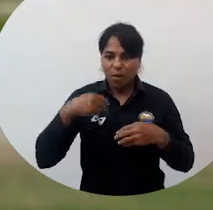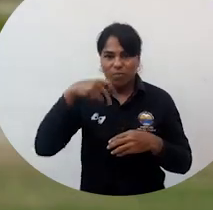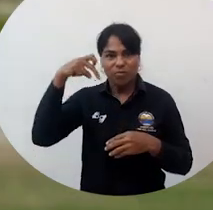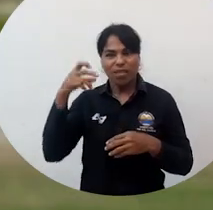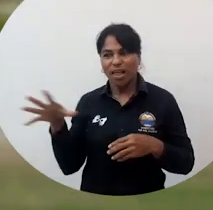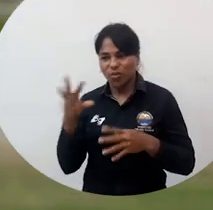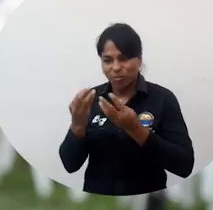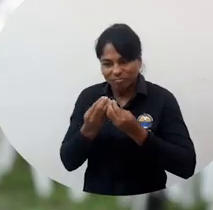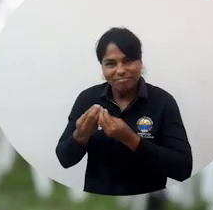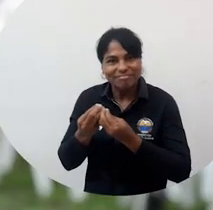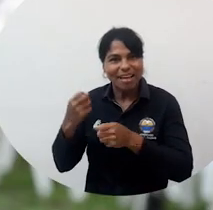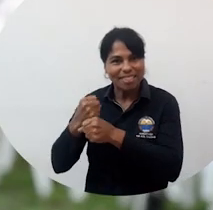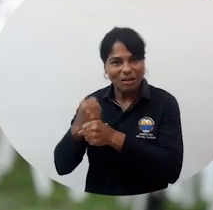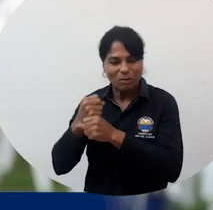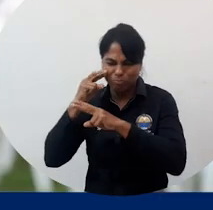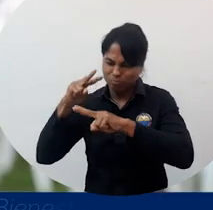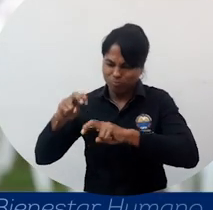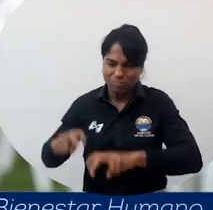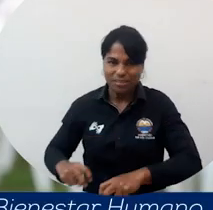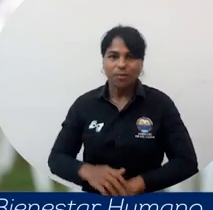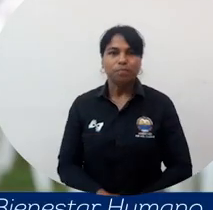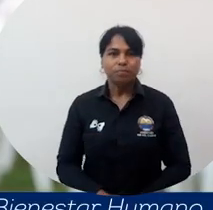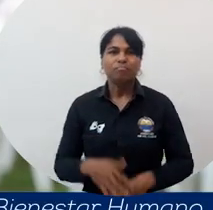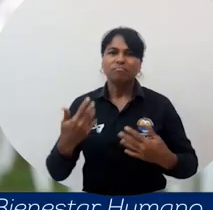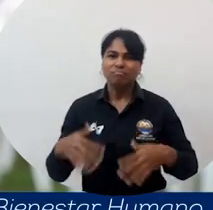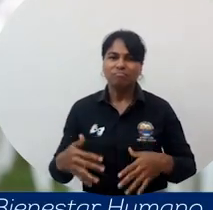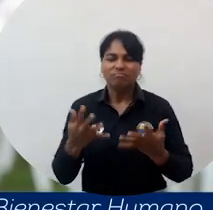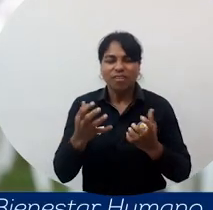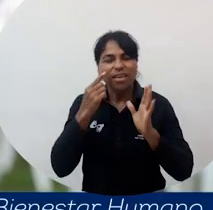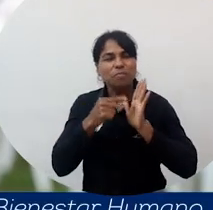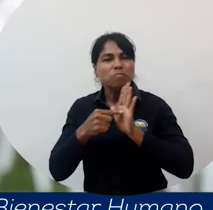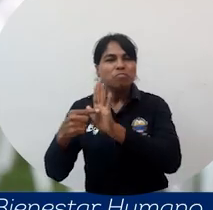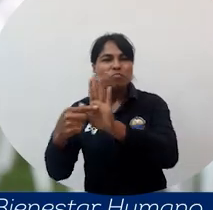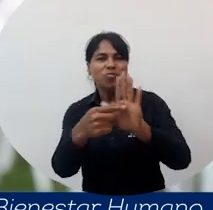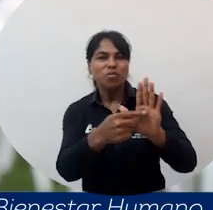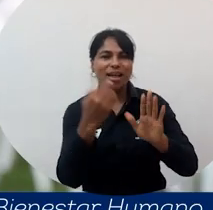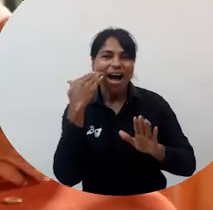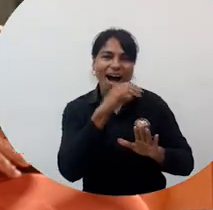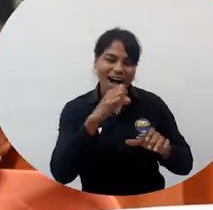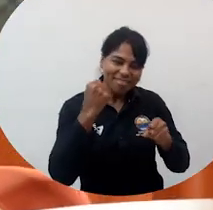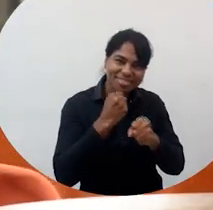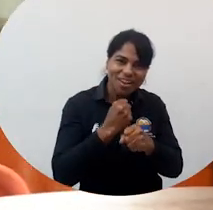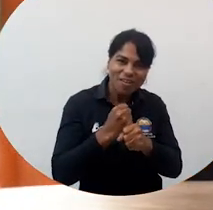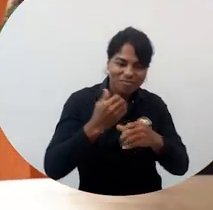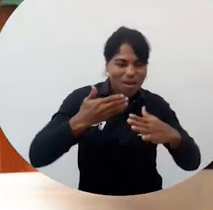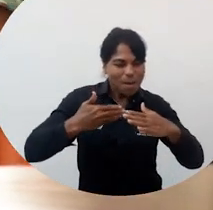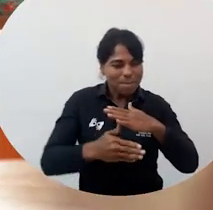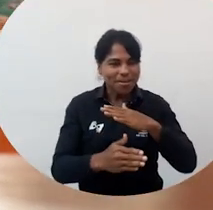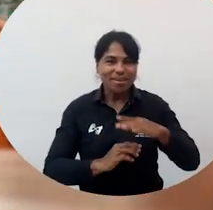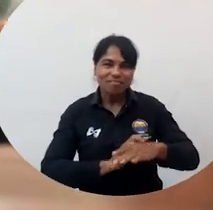importante para todo el equipo. Es una investigación que buscaba visibilizar los roles de la mujer en la pesca artesanal.